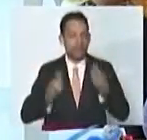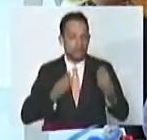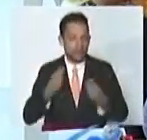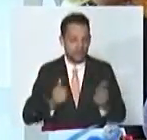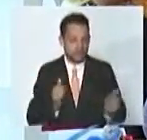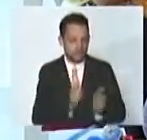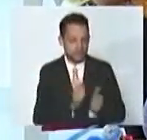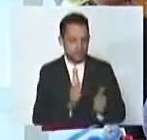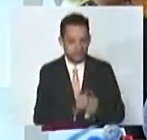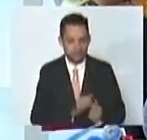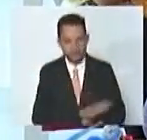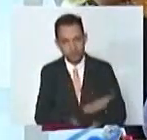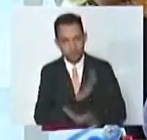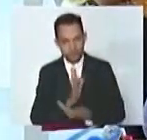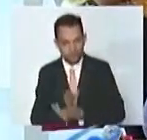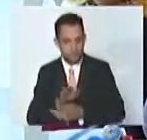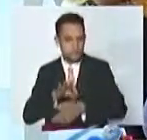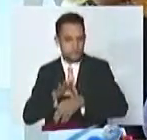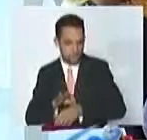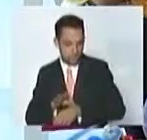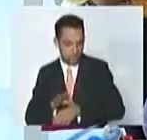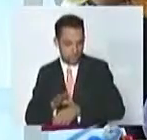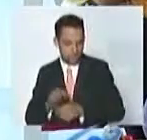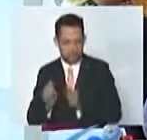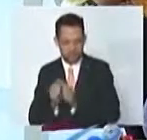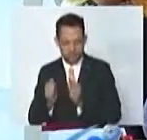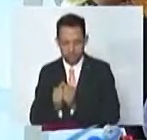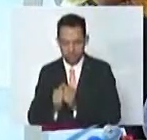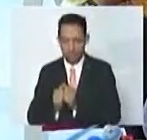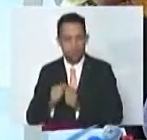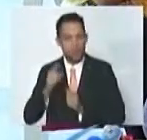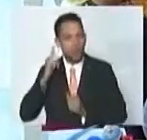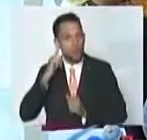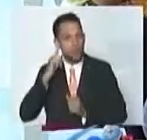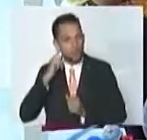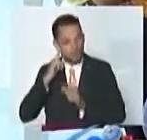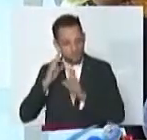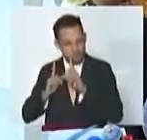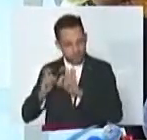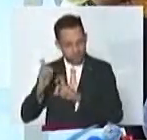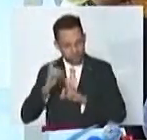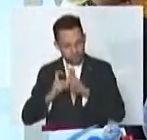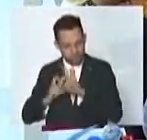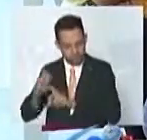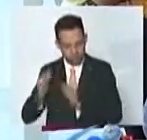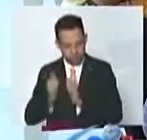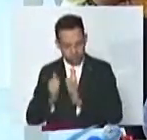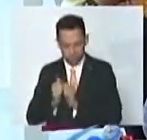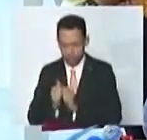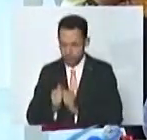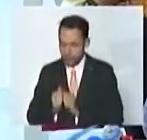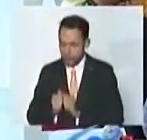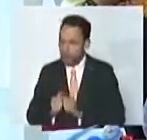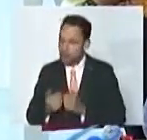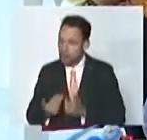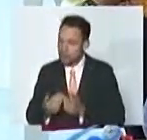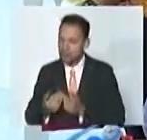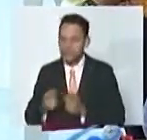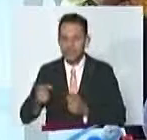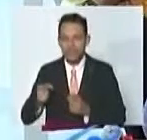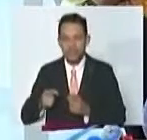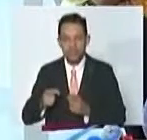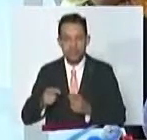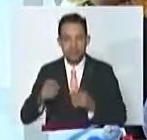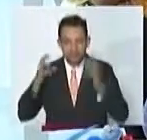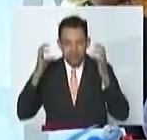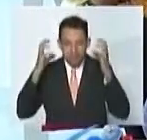al otorrino para que él nos haga un diagnóstico y la fonoaudióloga realiza audiometrías, que son